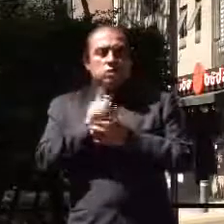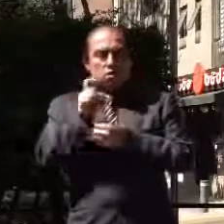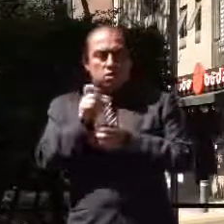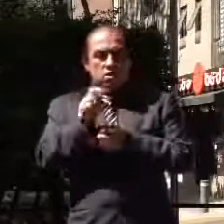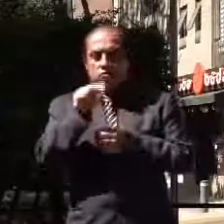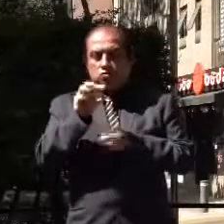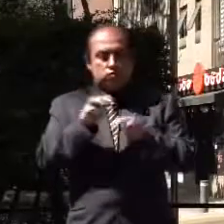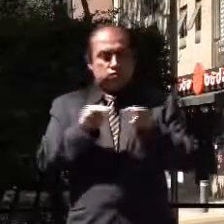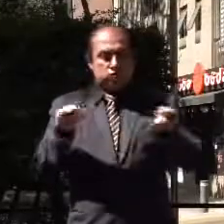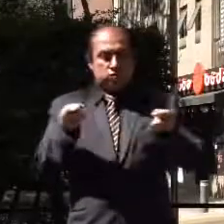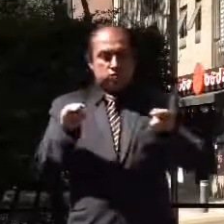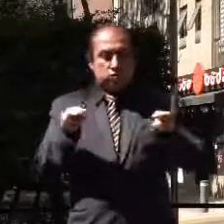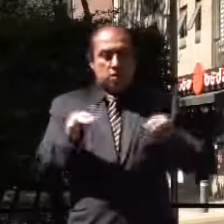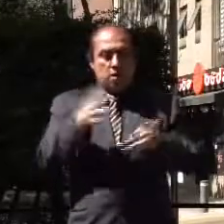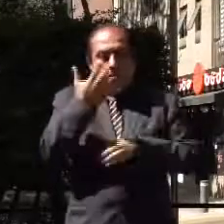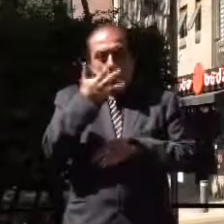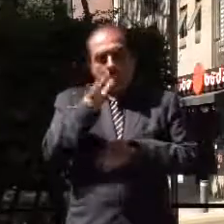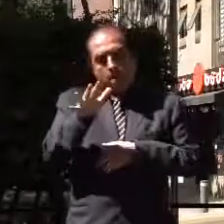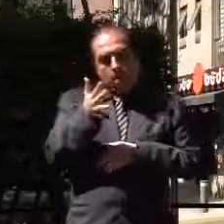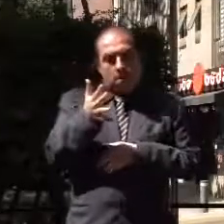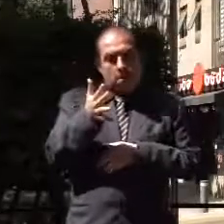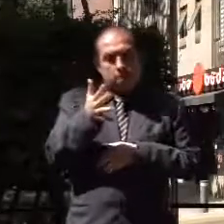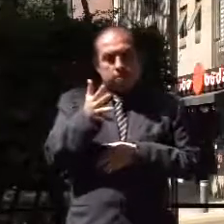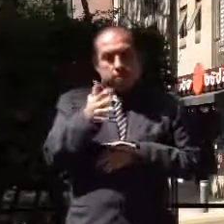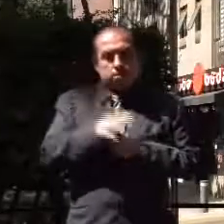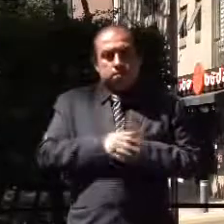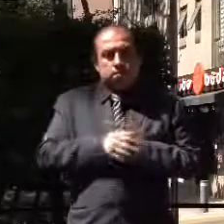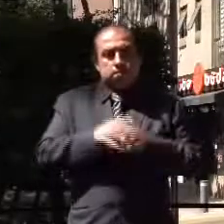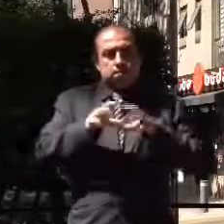mediciones. Y una estimación